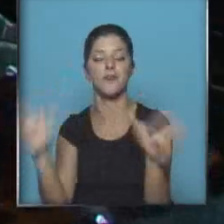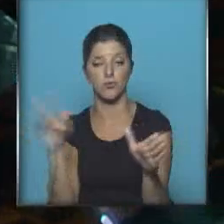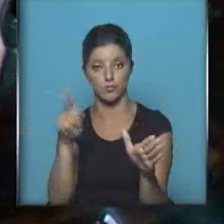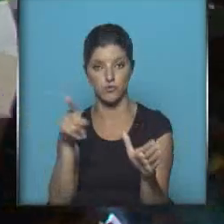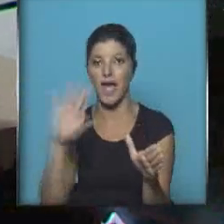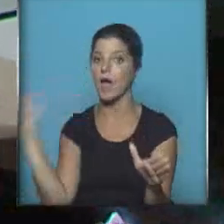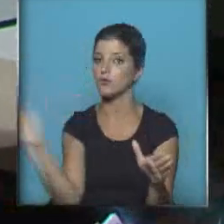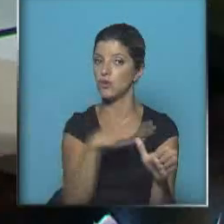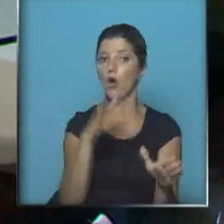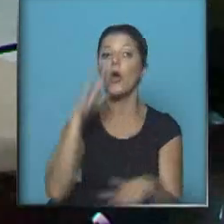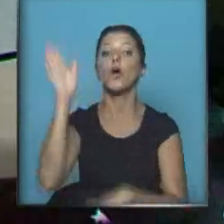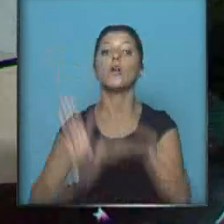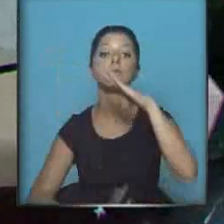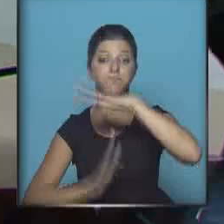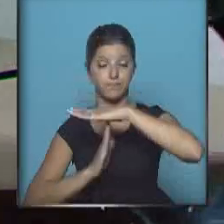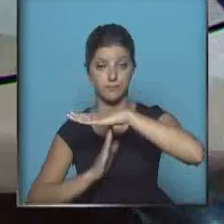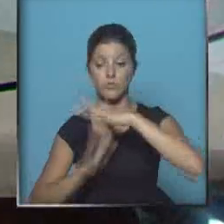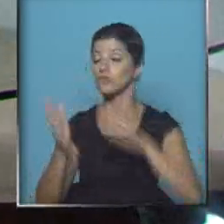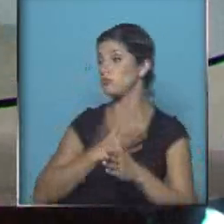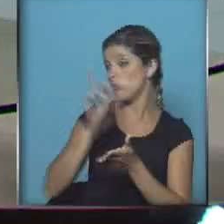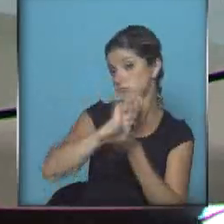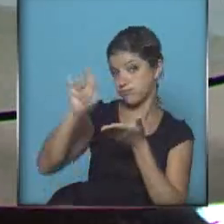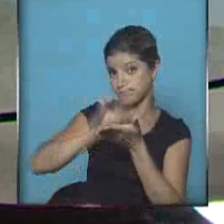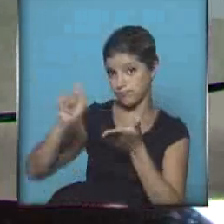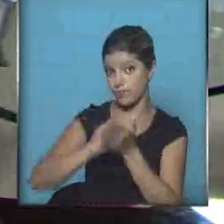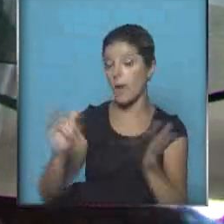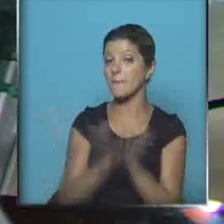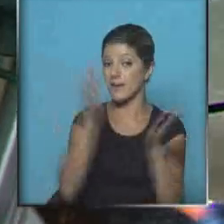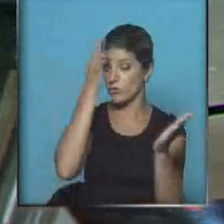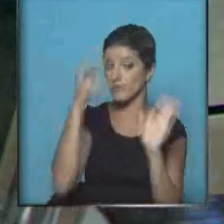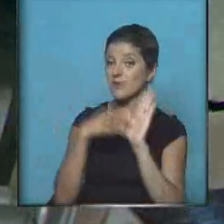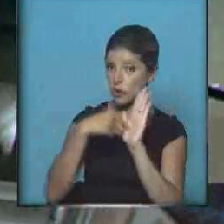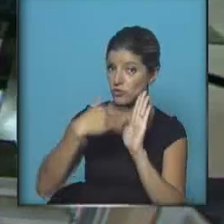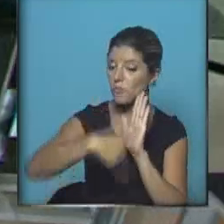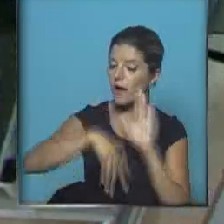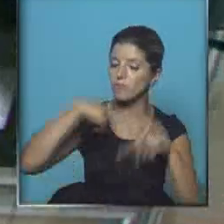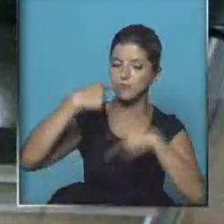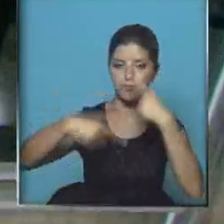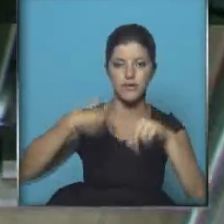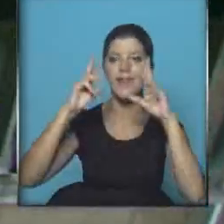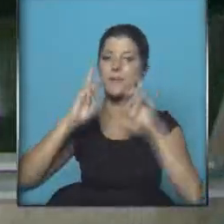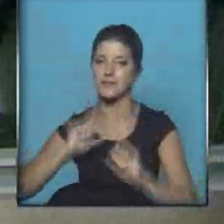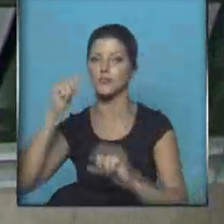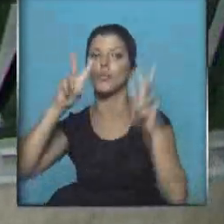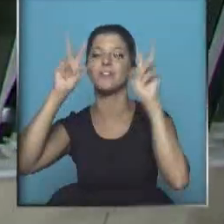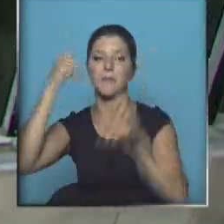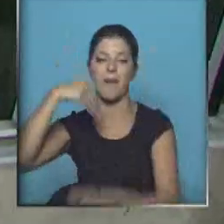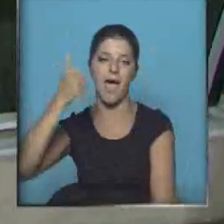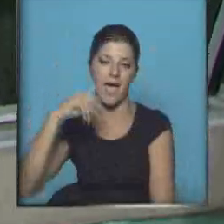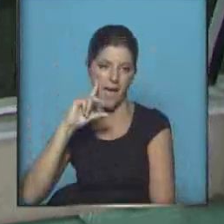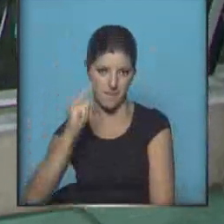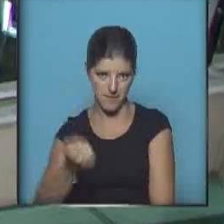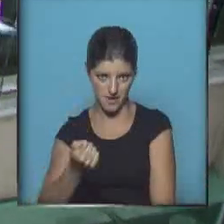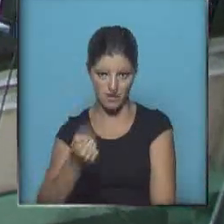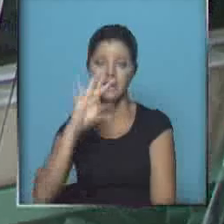a toda la Plana Mayor de Inteligencia, yo escribí una nota en Página 12 donde dije esto va a tener repercusión en la investigación de la causa por el atentado